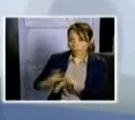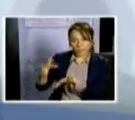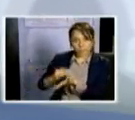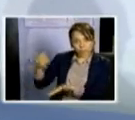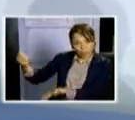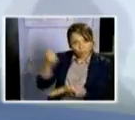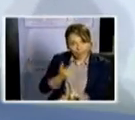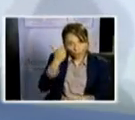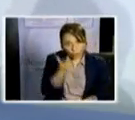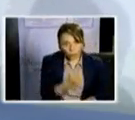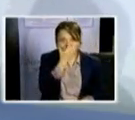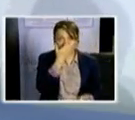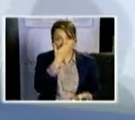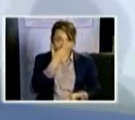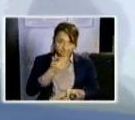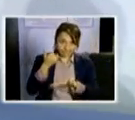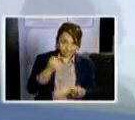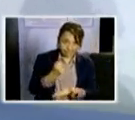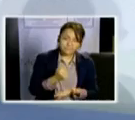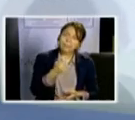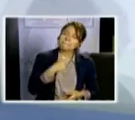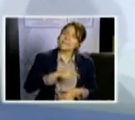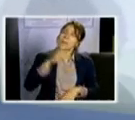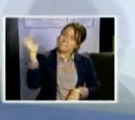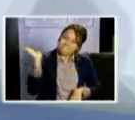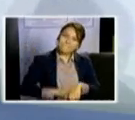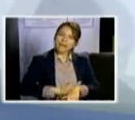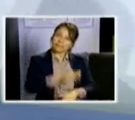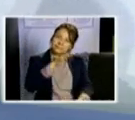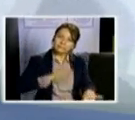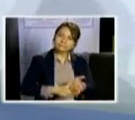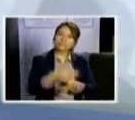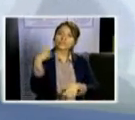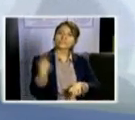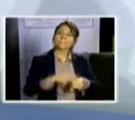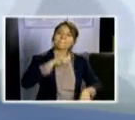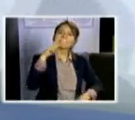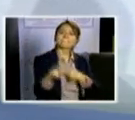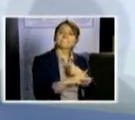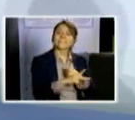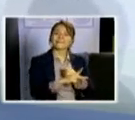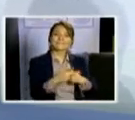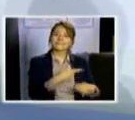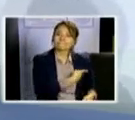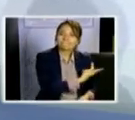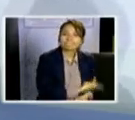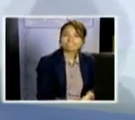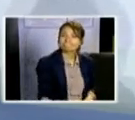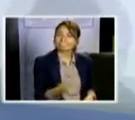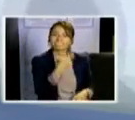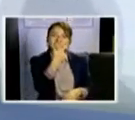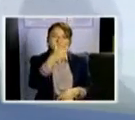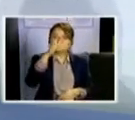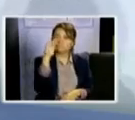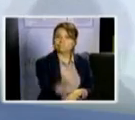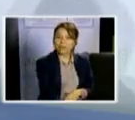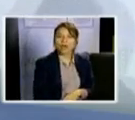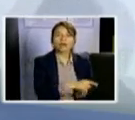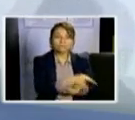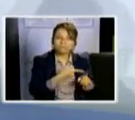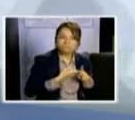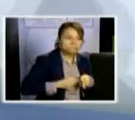y, sobre todo, en los países más vulnerables, insulares y en desarrollo. Un cambio de modelo en la producción de energía, eso